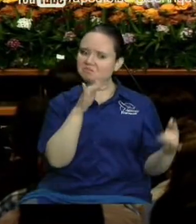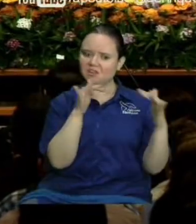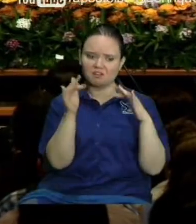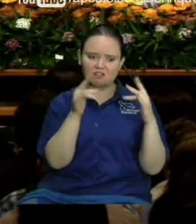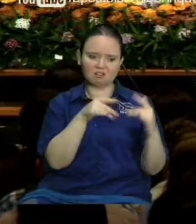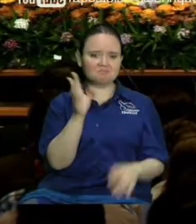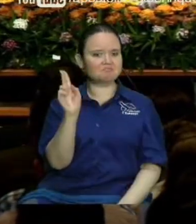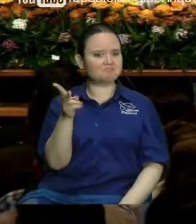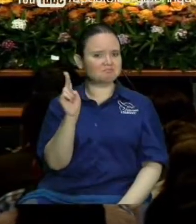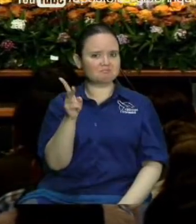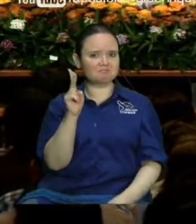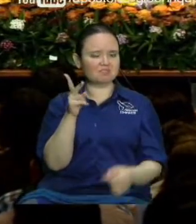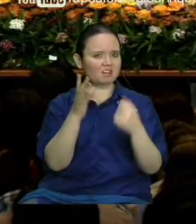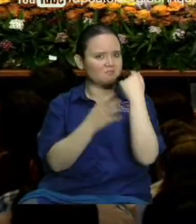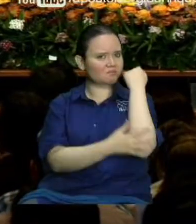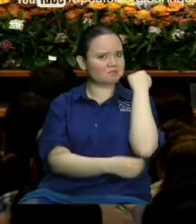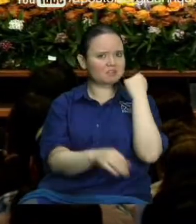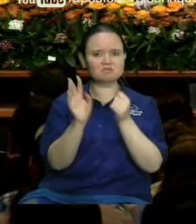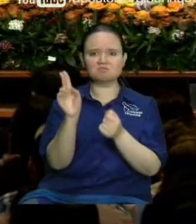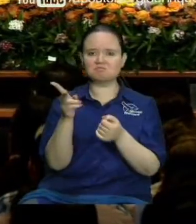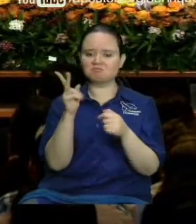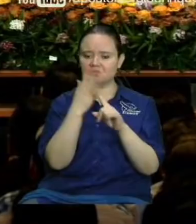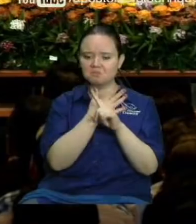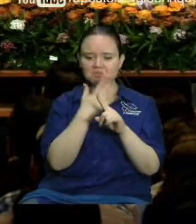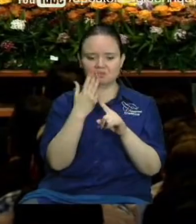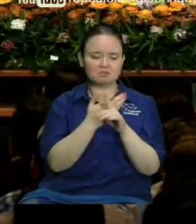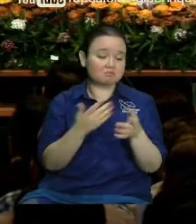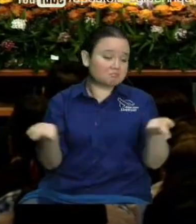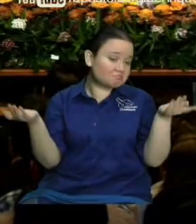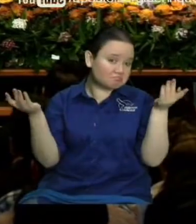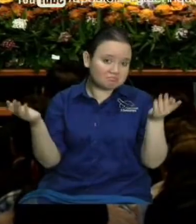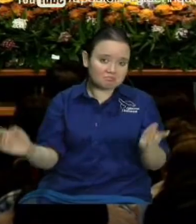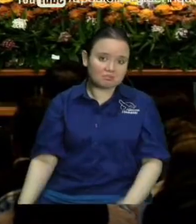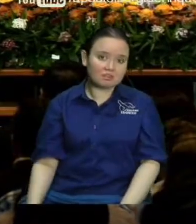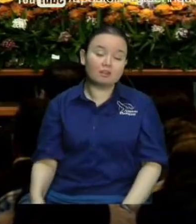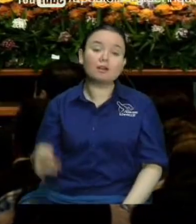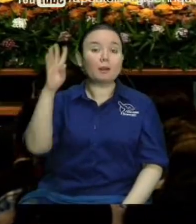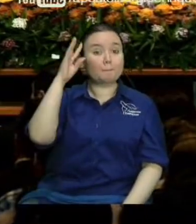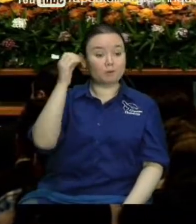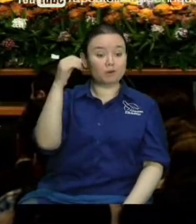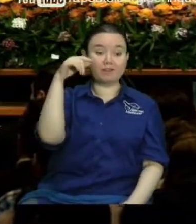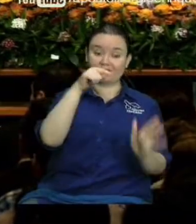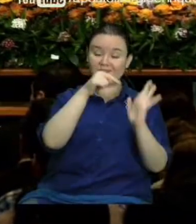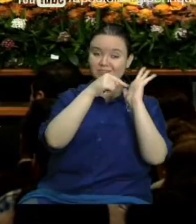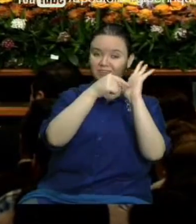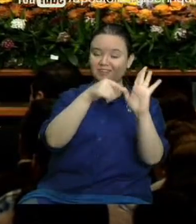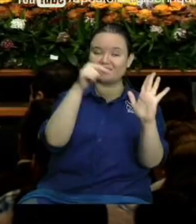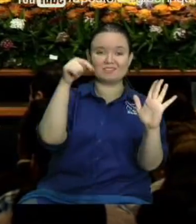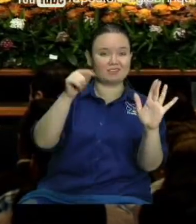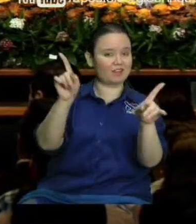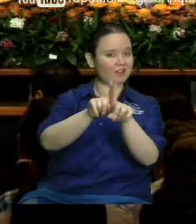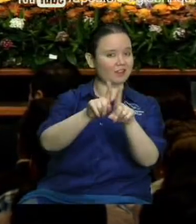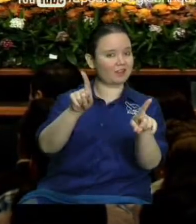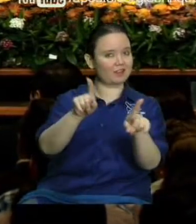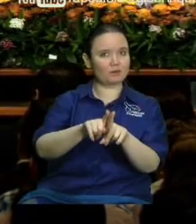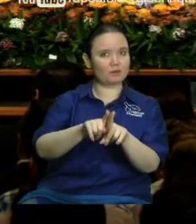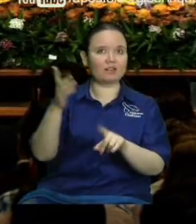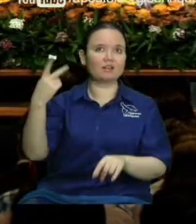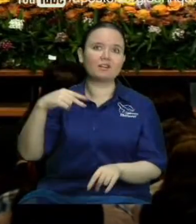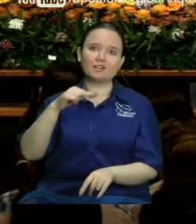hay hambre, miren los niños de África, porque esas señales se están dando, son para la generación de Jesús, para